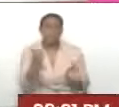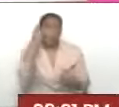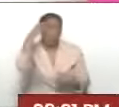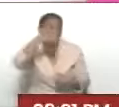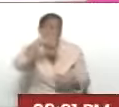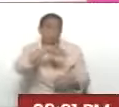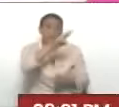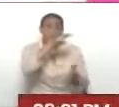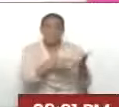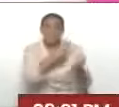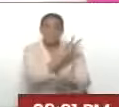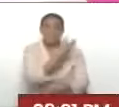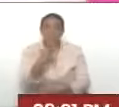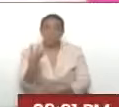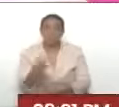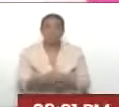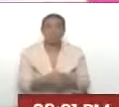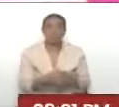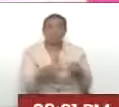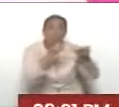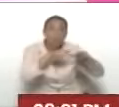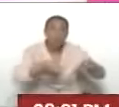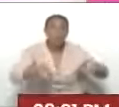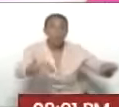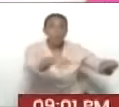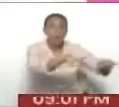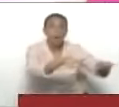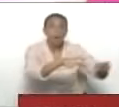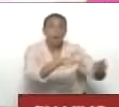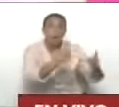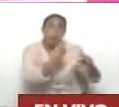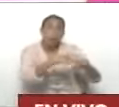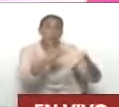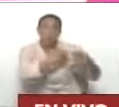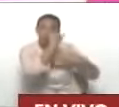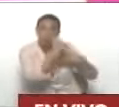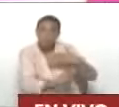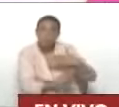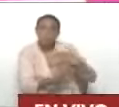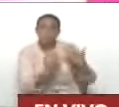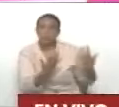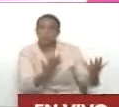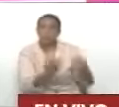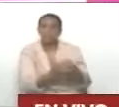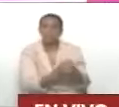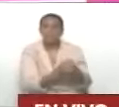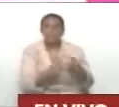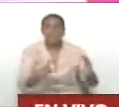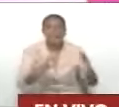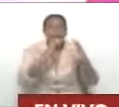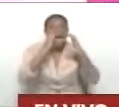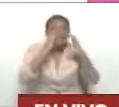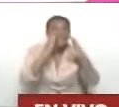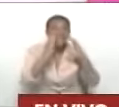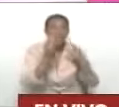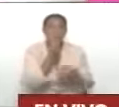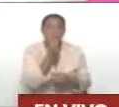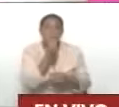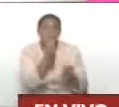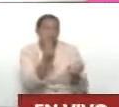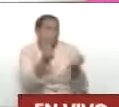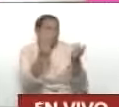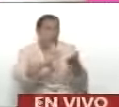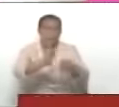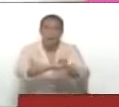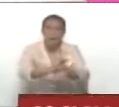el 2024, comencé en otro proyecto, que fue de las hamburguesas y comidas rápidas.